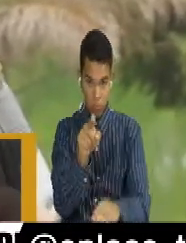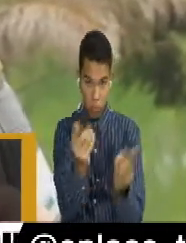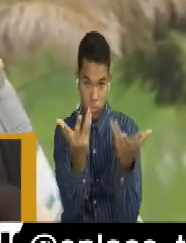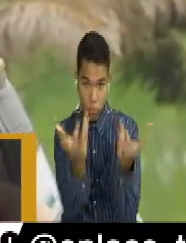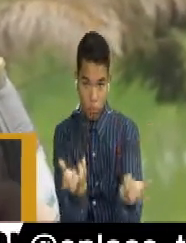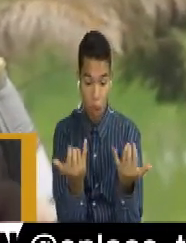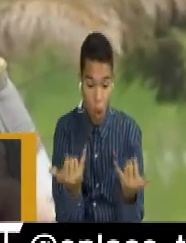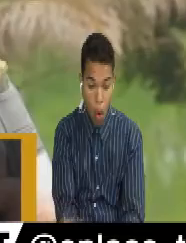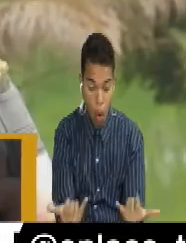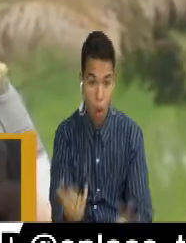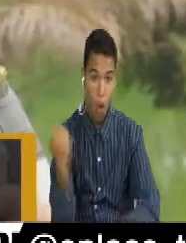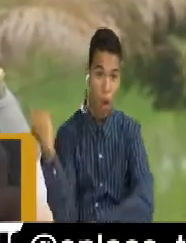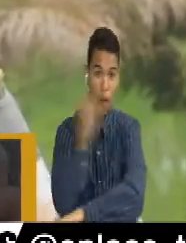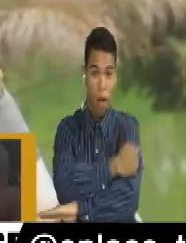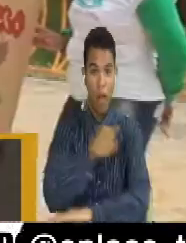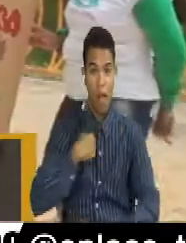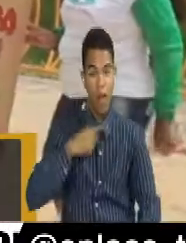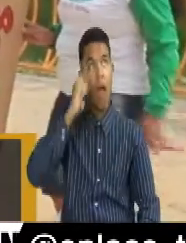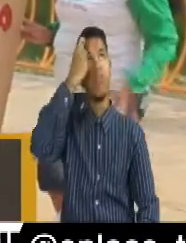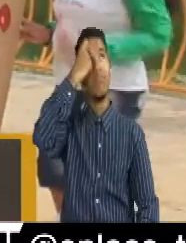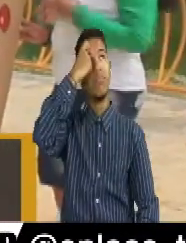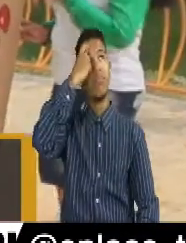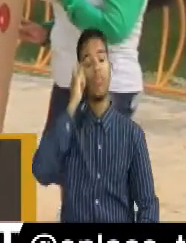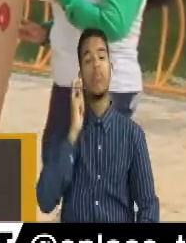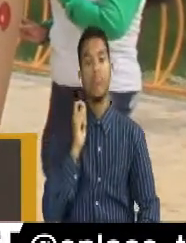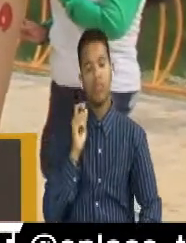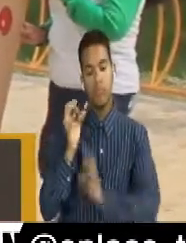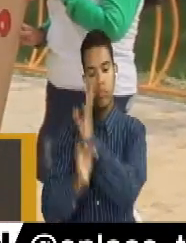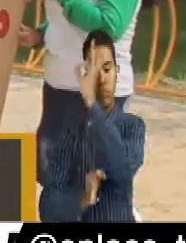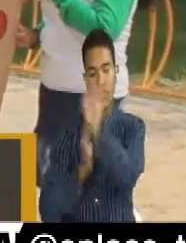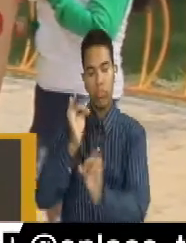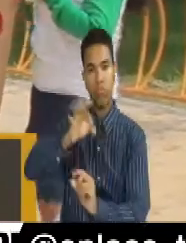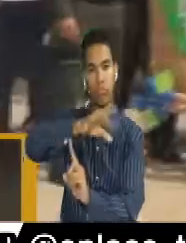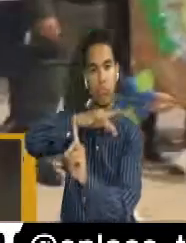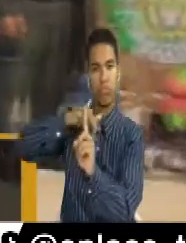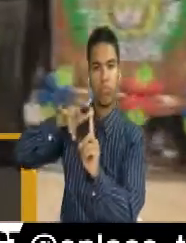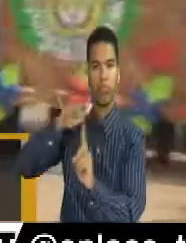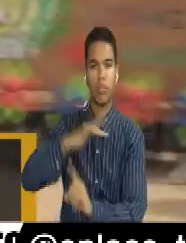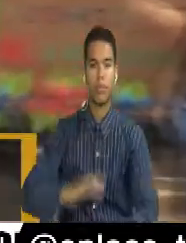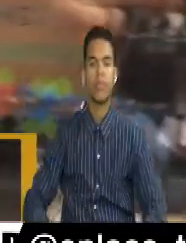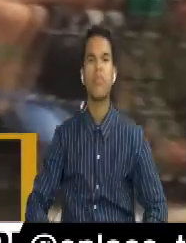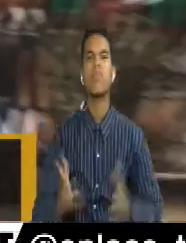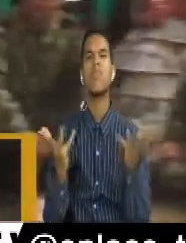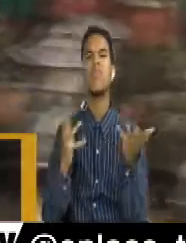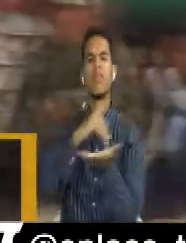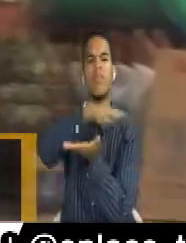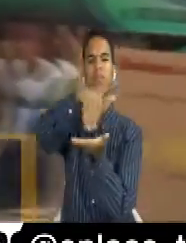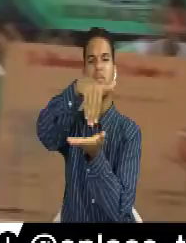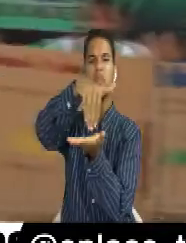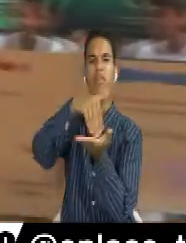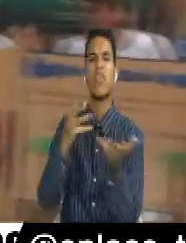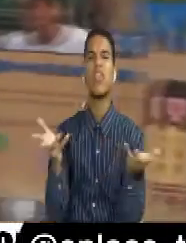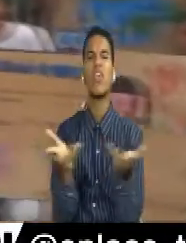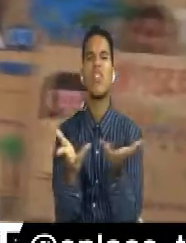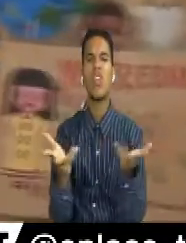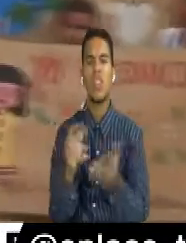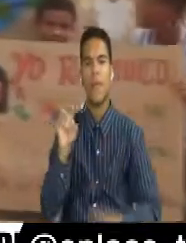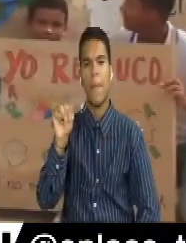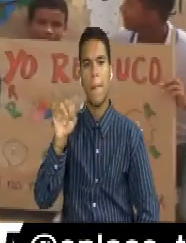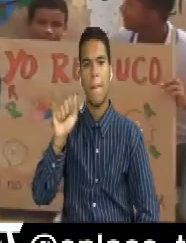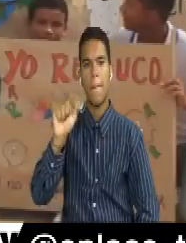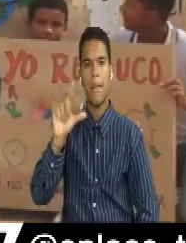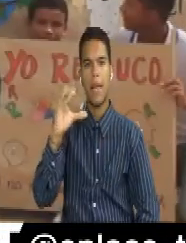este día, pues tengamos presente el cuidado de nuestro medio ambiente. La jornada tuvo como escenario principal el malecón del Cristo Petrolero.